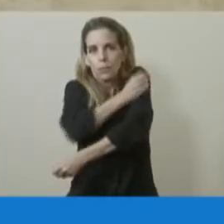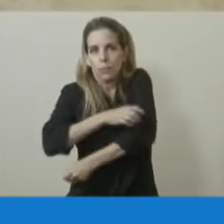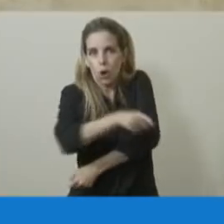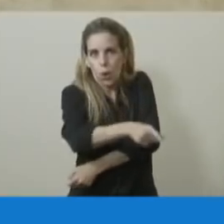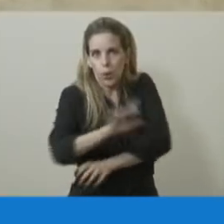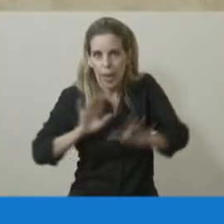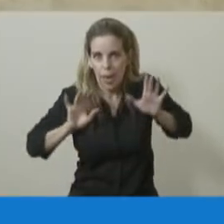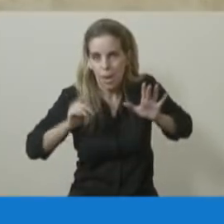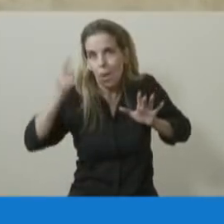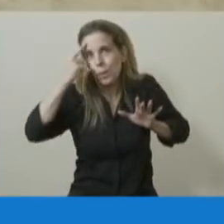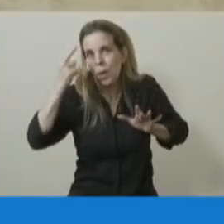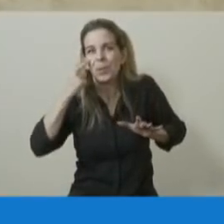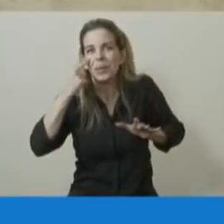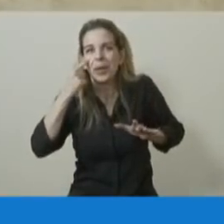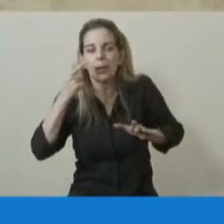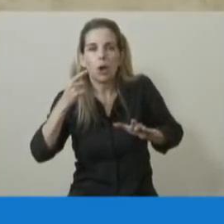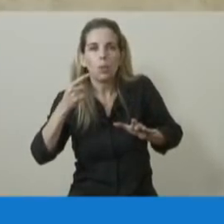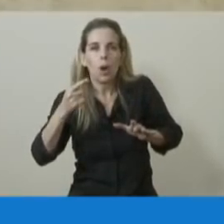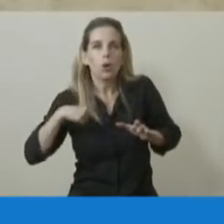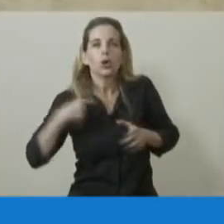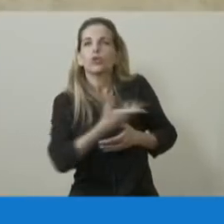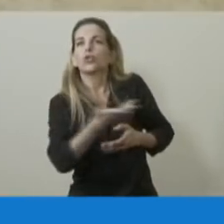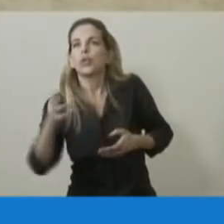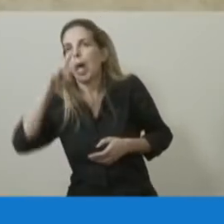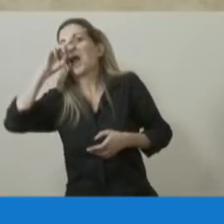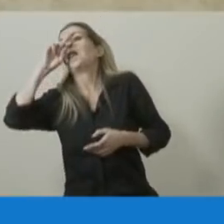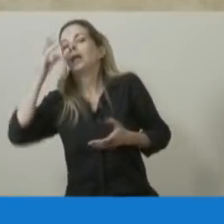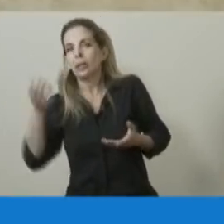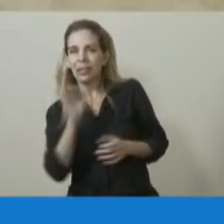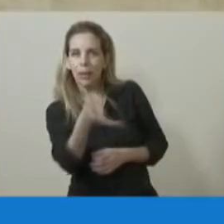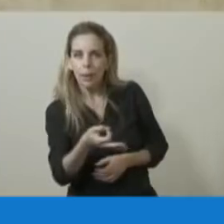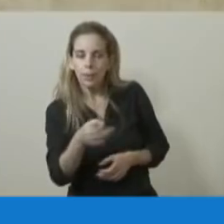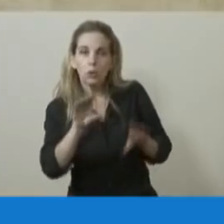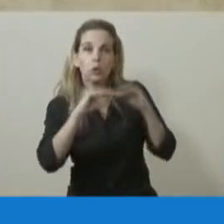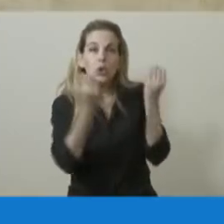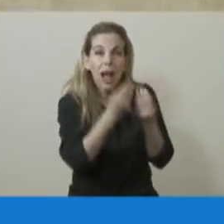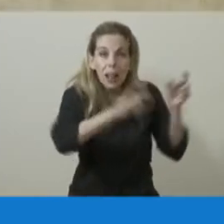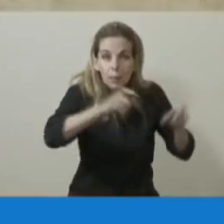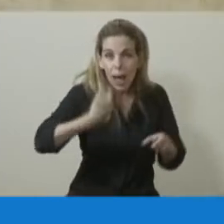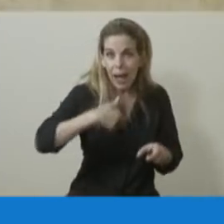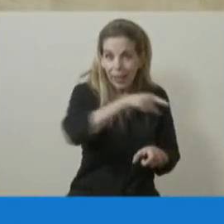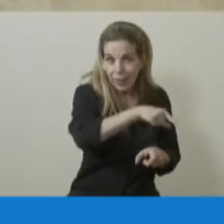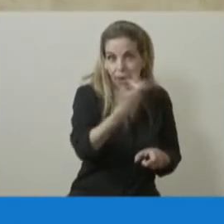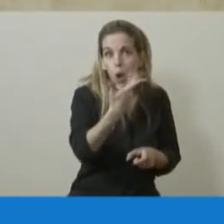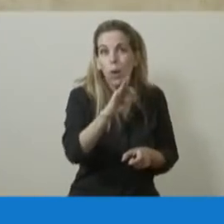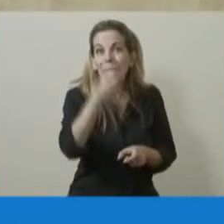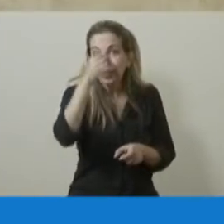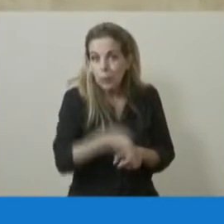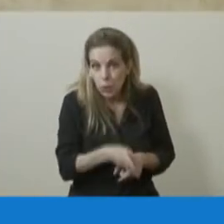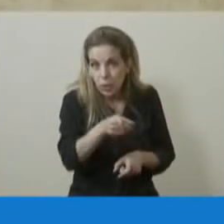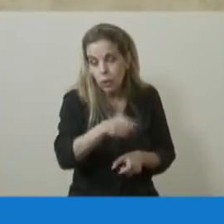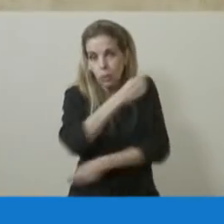vivir éticamente en una sociedad si sabemos que el 40% de los argentinos están hundidos en el pozo de la